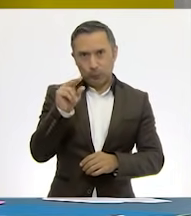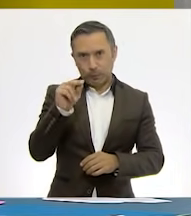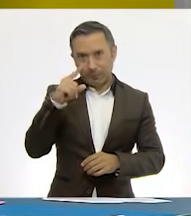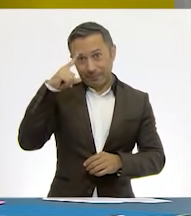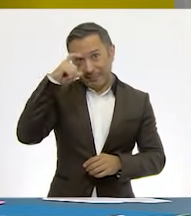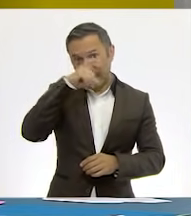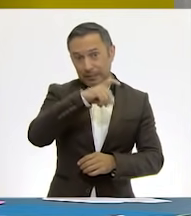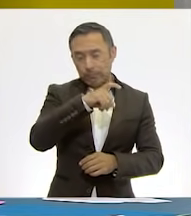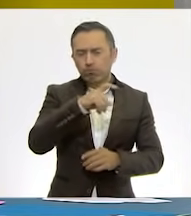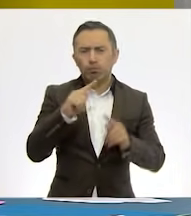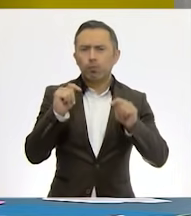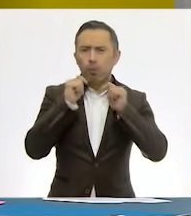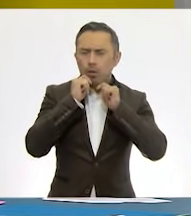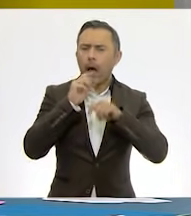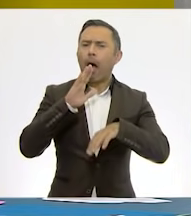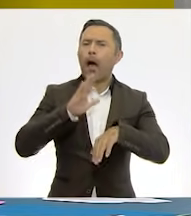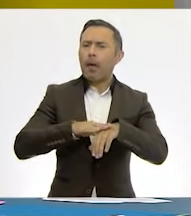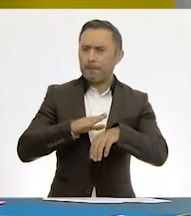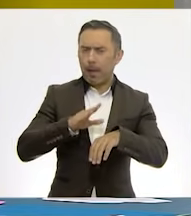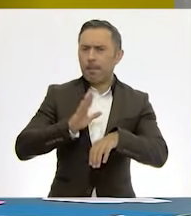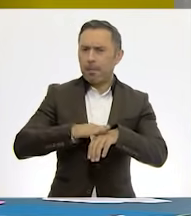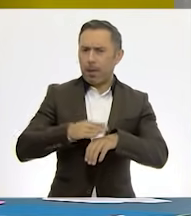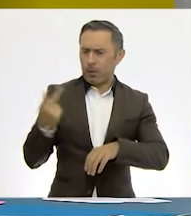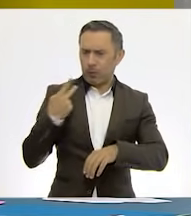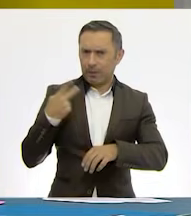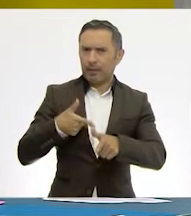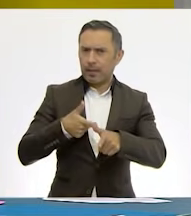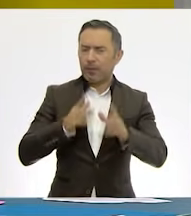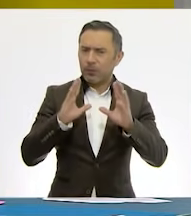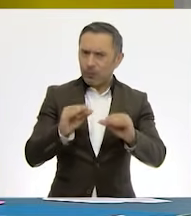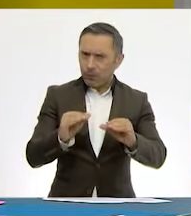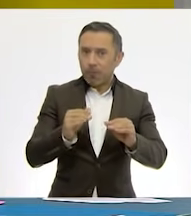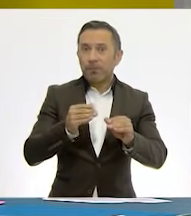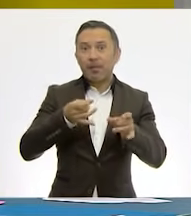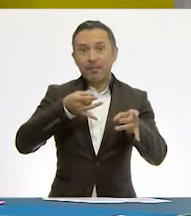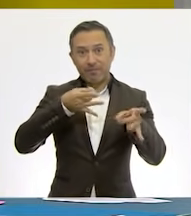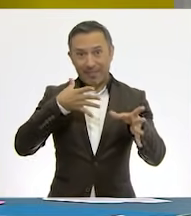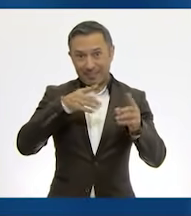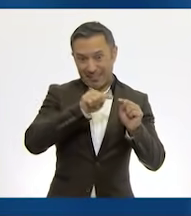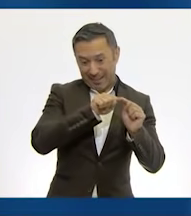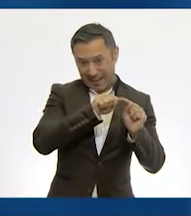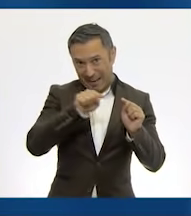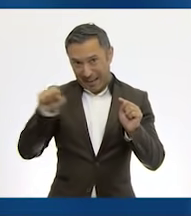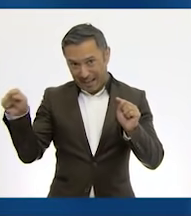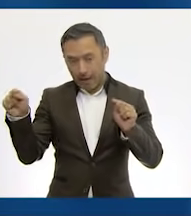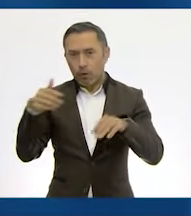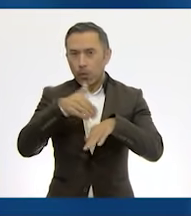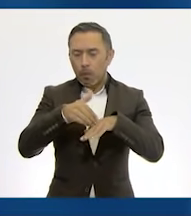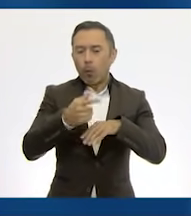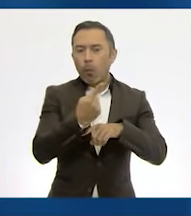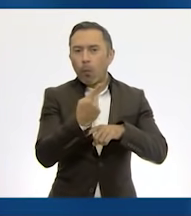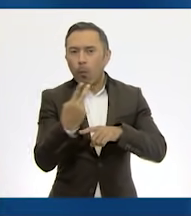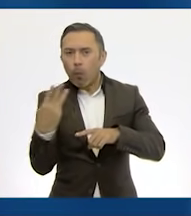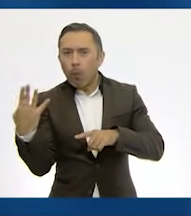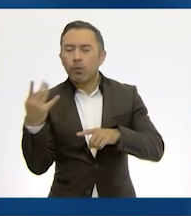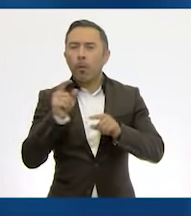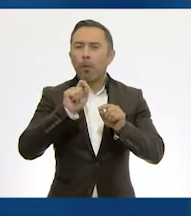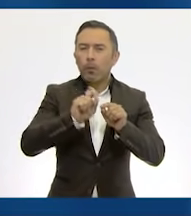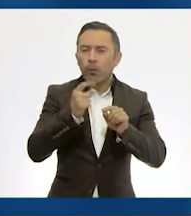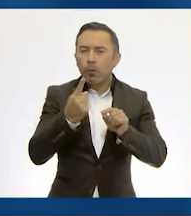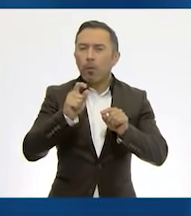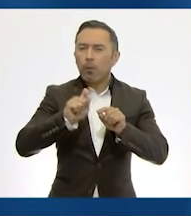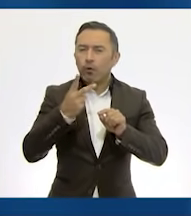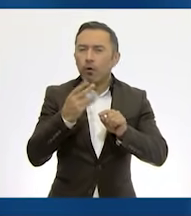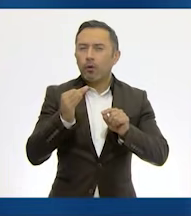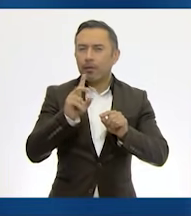seguiremos haciendo. Estaremos ubicando fracciones y decimales en nuestra recta. Exacto. La semana pasada aprendí